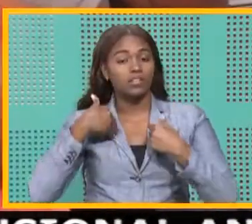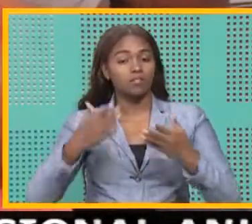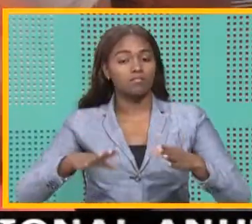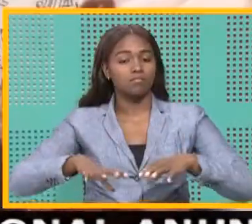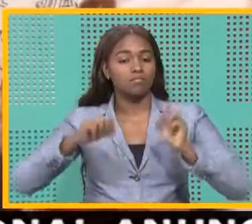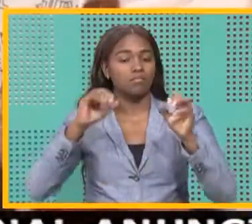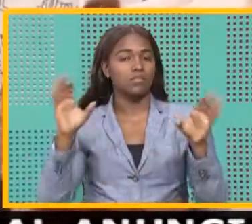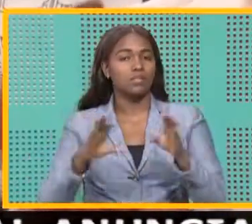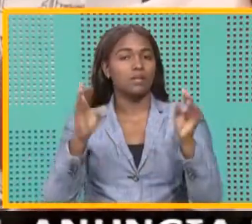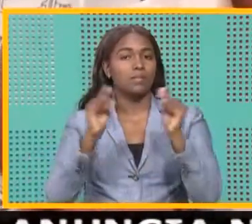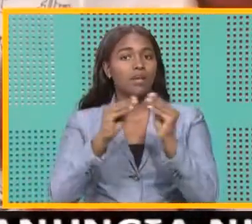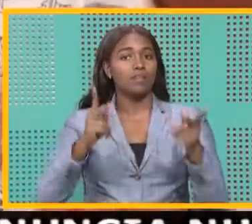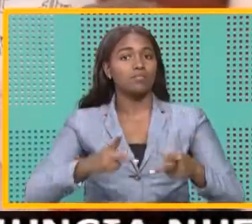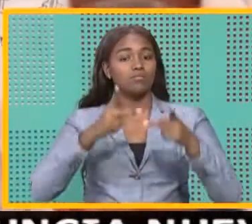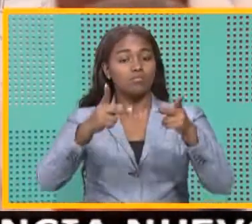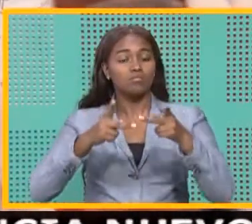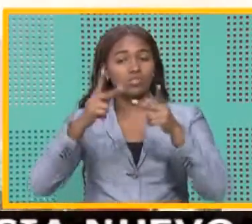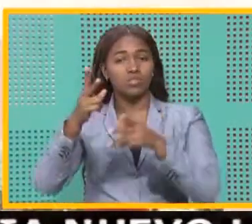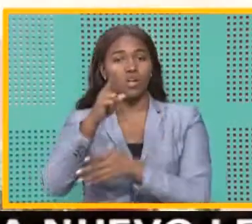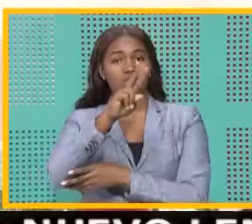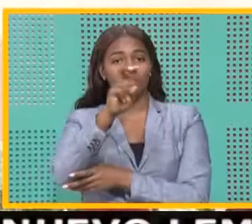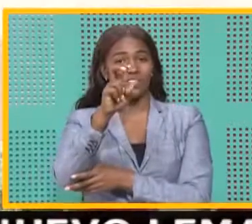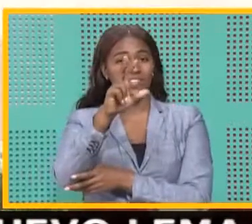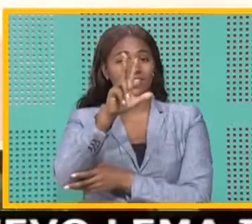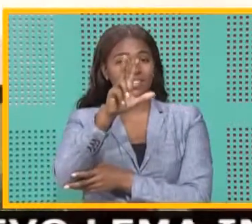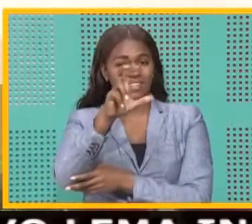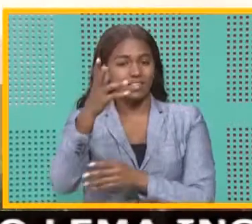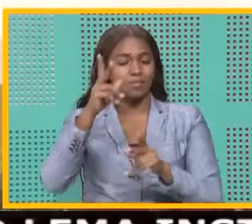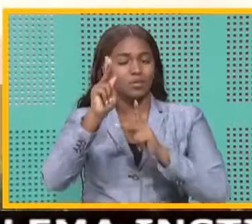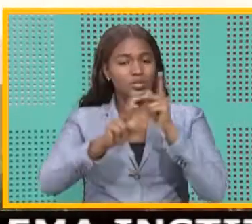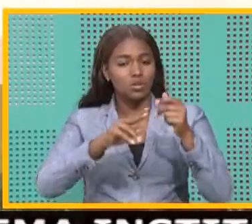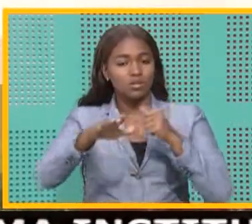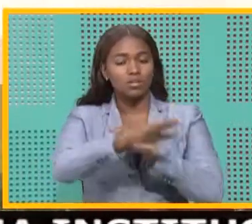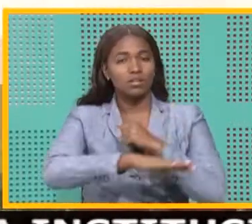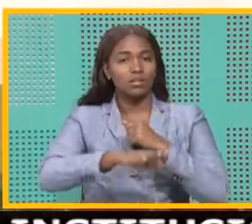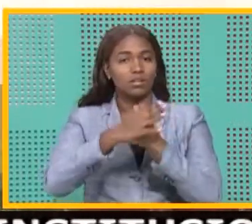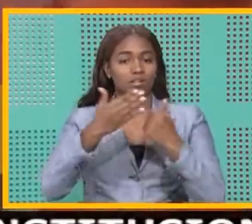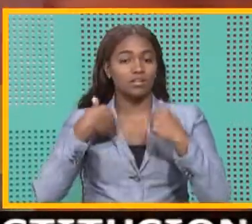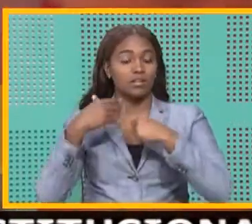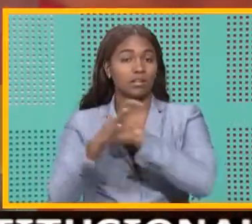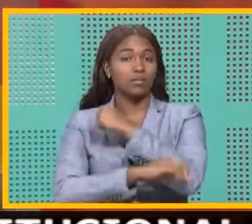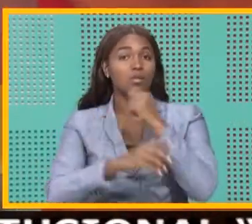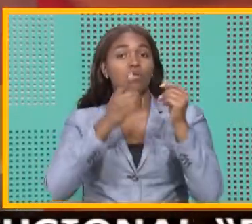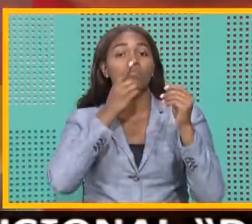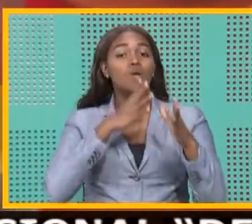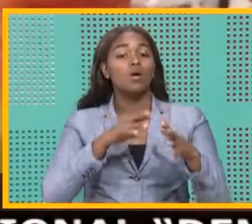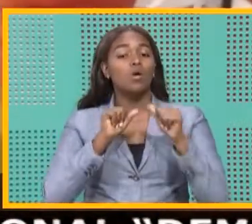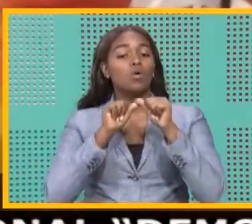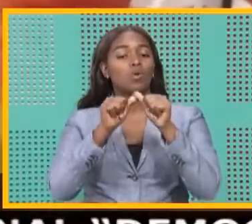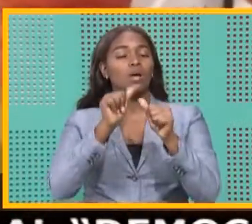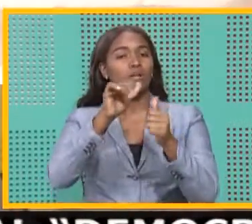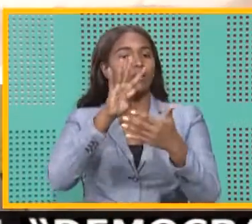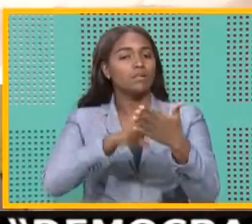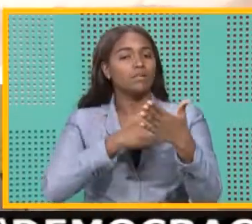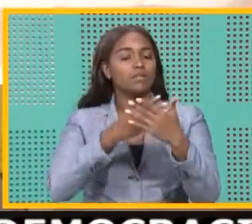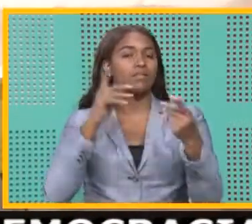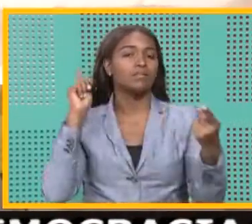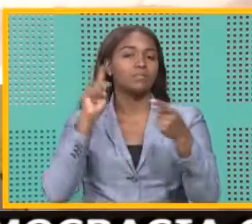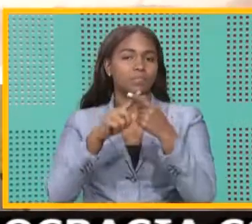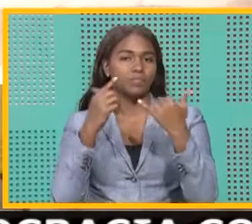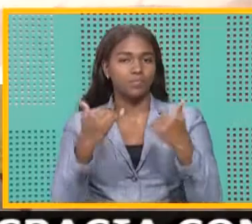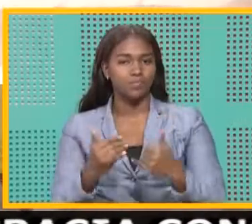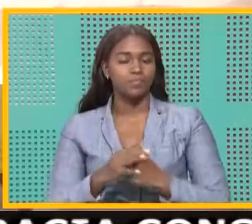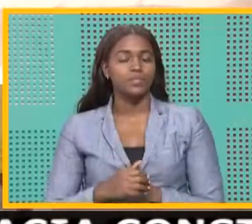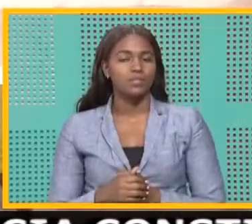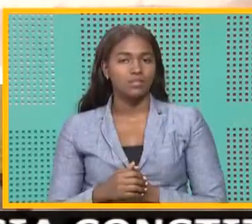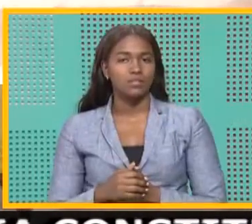más de 300 visitas sorpresa a productores del campo dominicano de continuar el cronograma como hasta ahora.